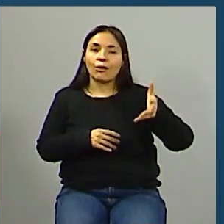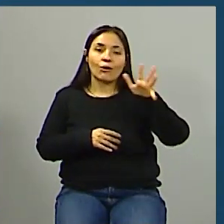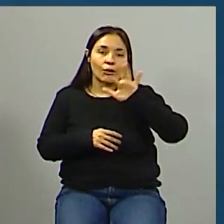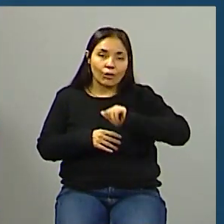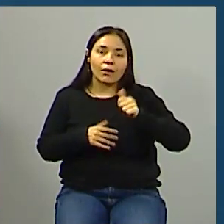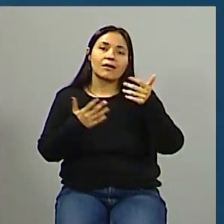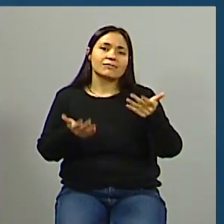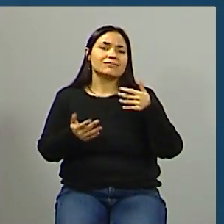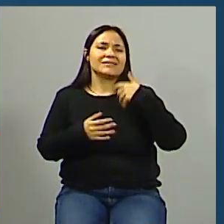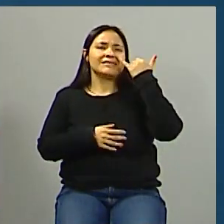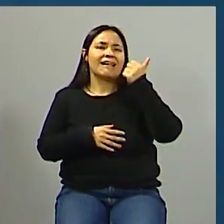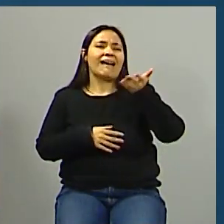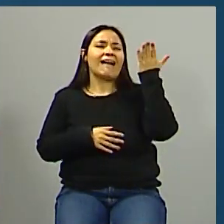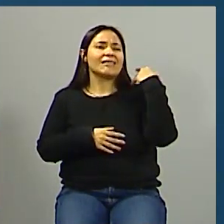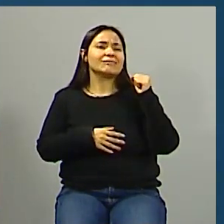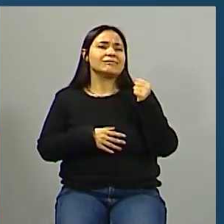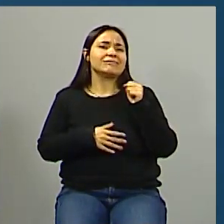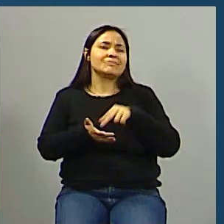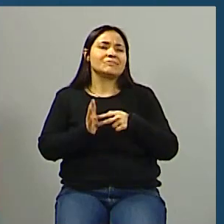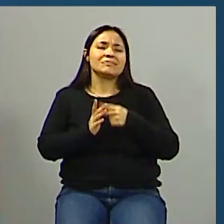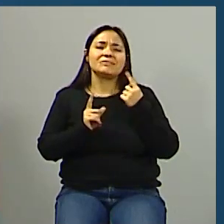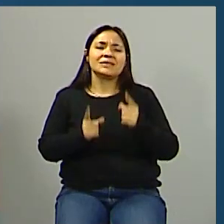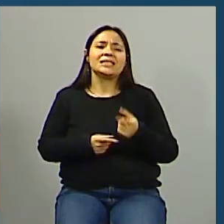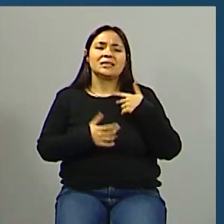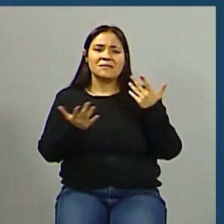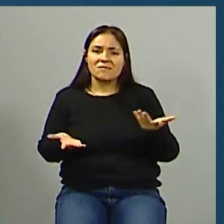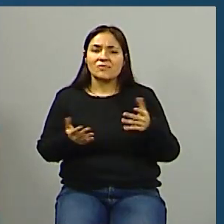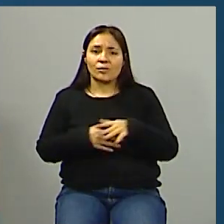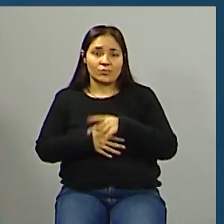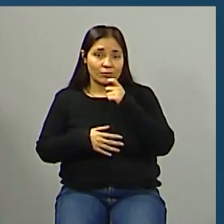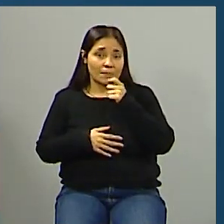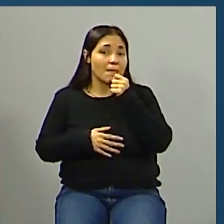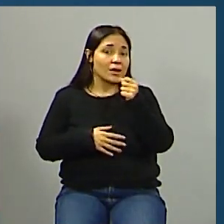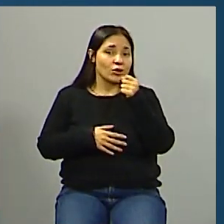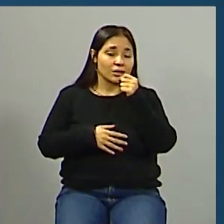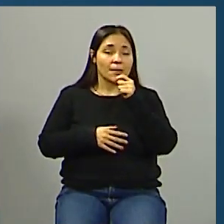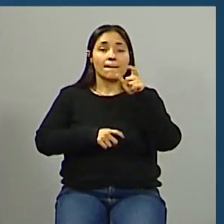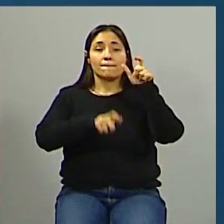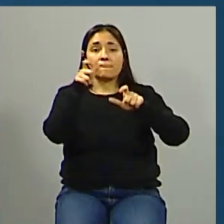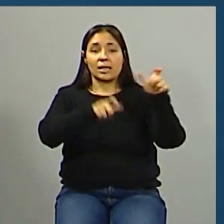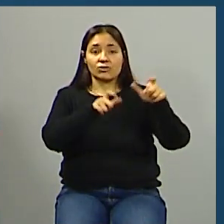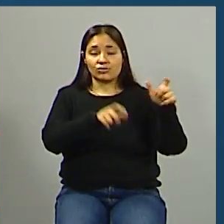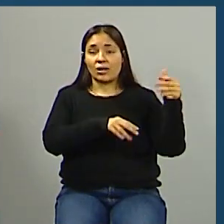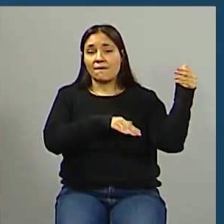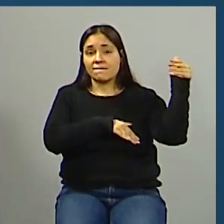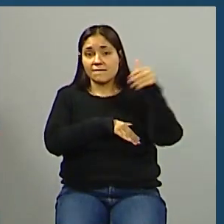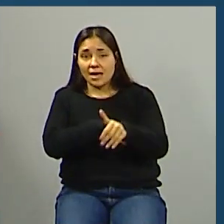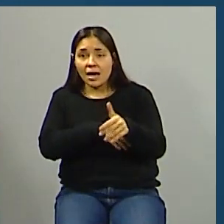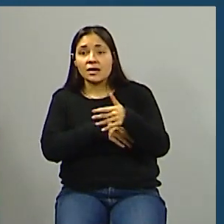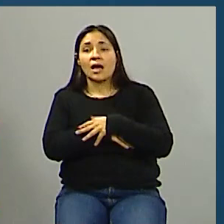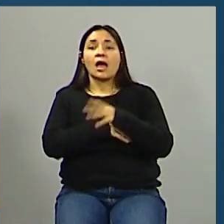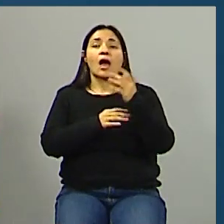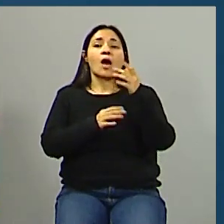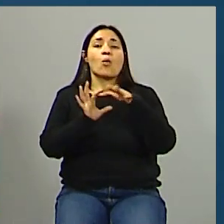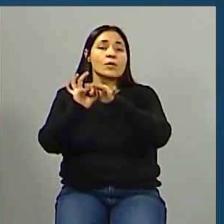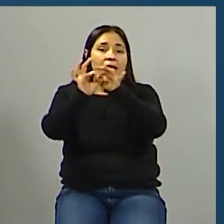bueno, pero esto ya lo vimos. Acá el otro día escuchaba reportaje de gente que llega al gremialismo empresario vitivinícola y dice, la unidad económica,